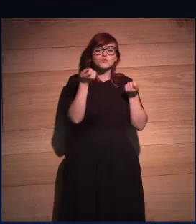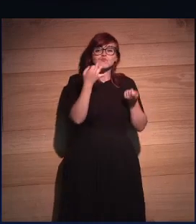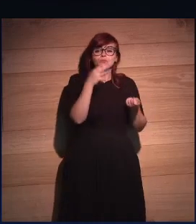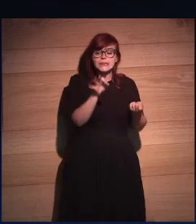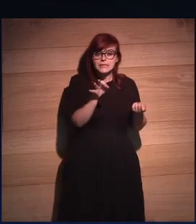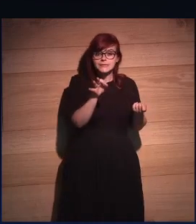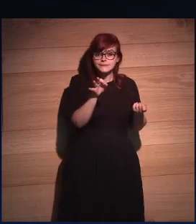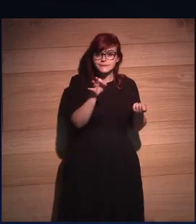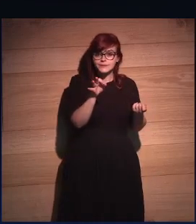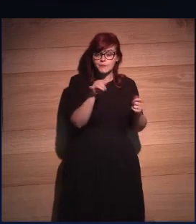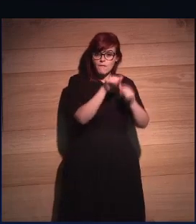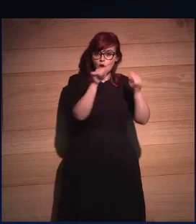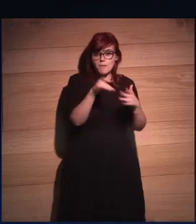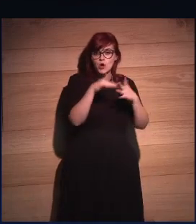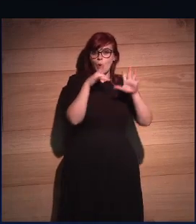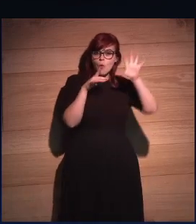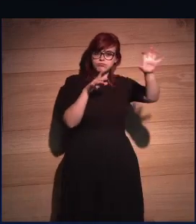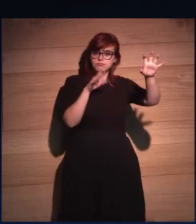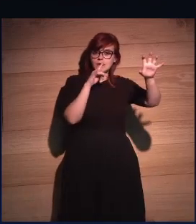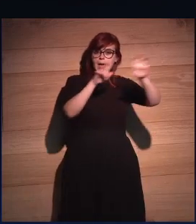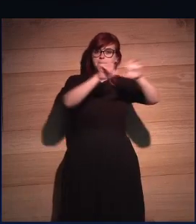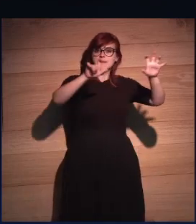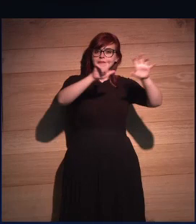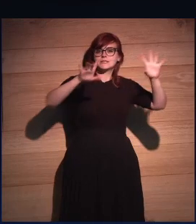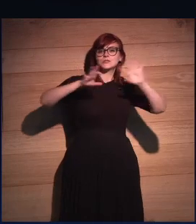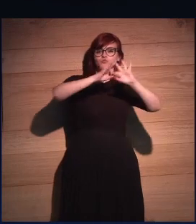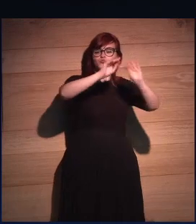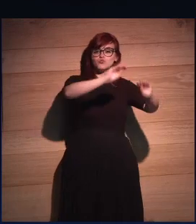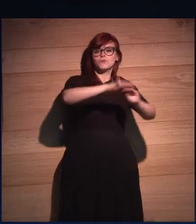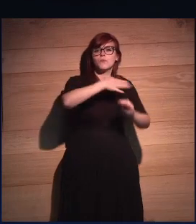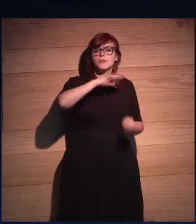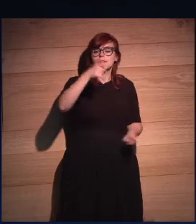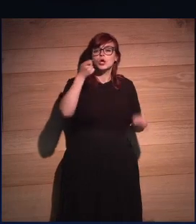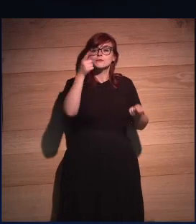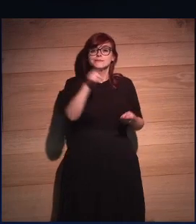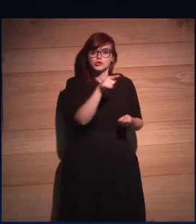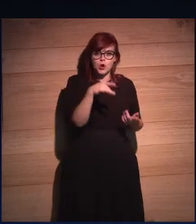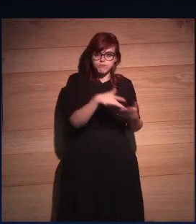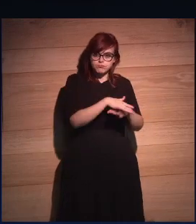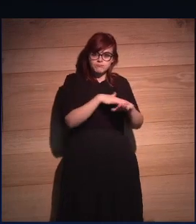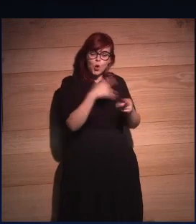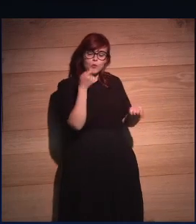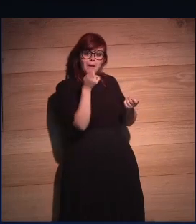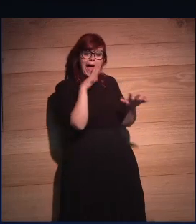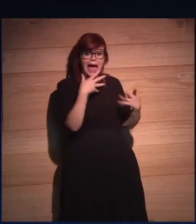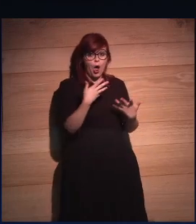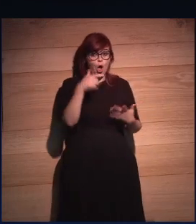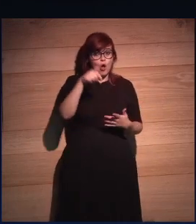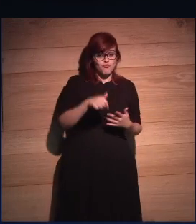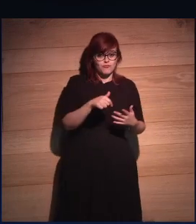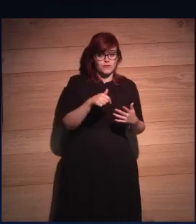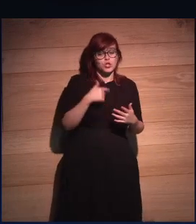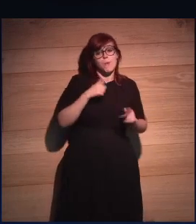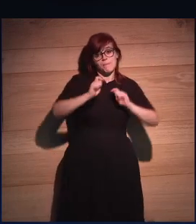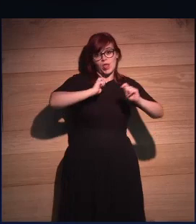de estado independiente de, ¿no? Desde los gobiernos. Es más, ahora mismo la noticia del día, bueno,